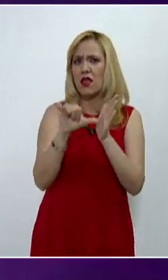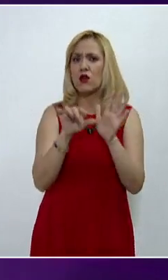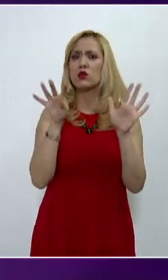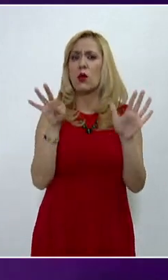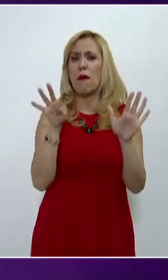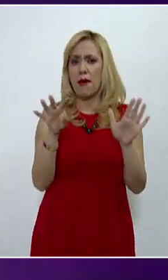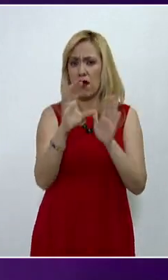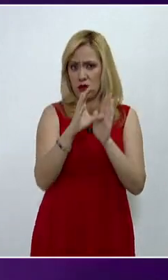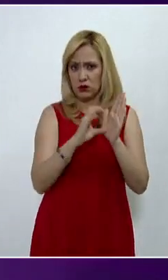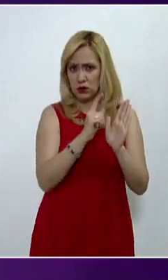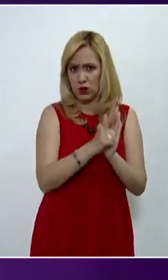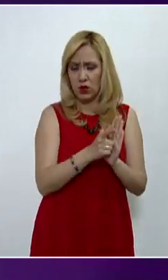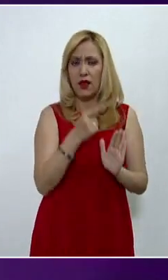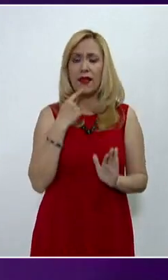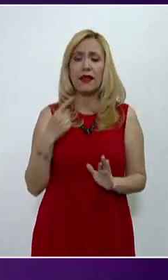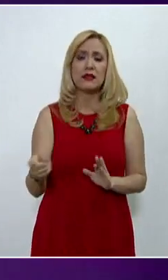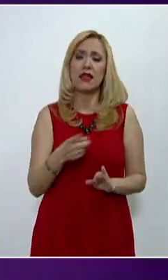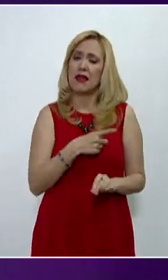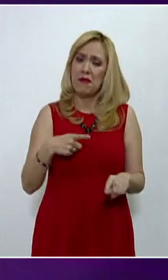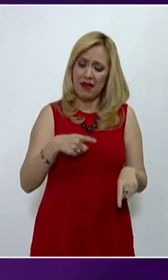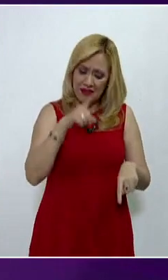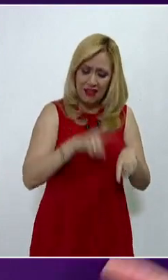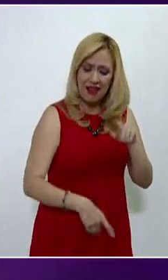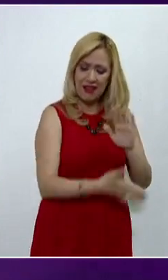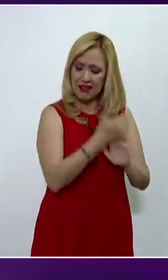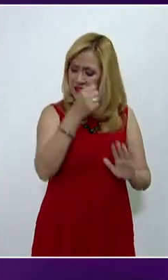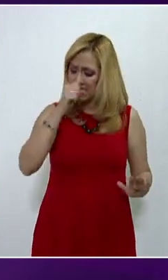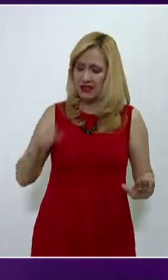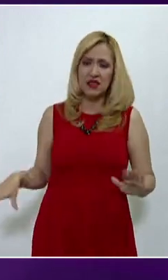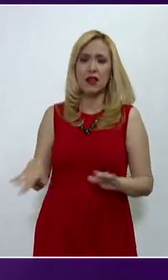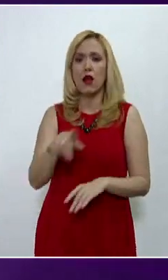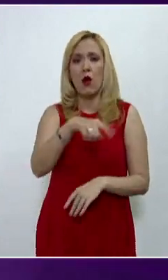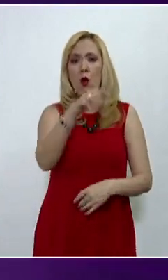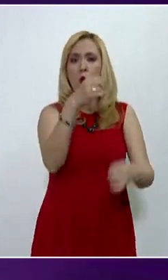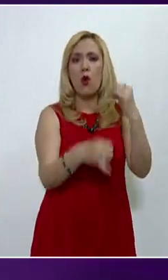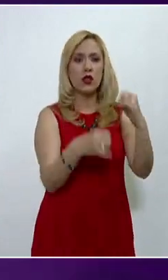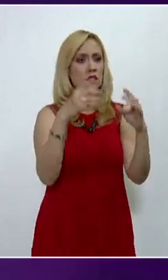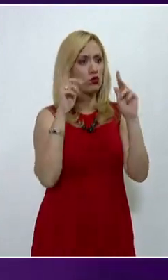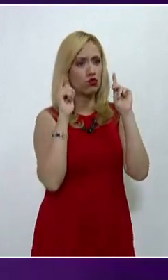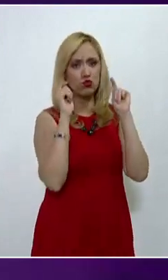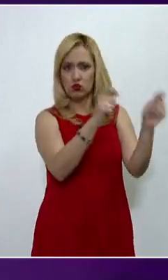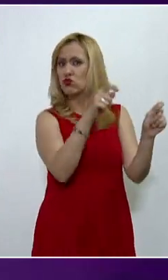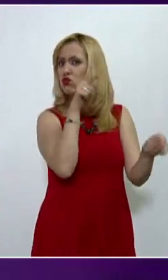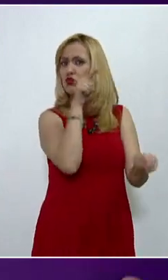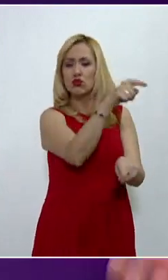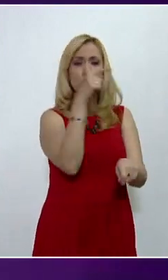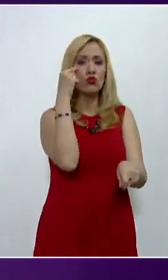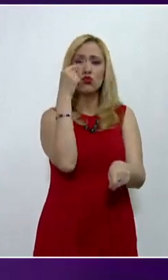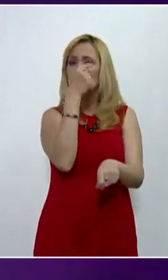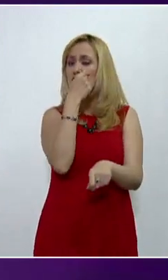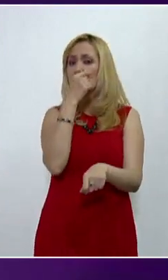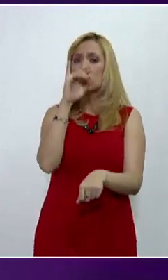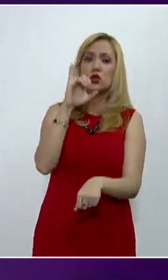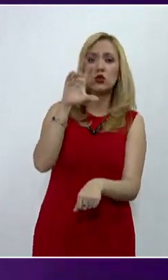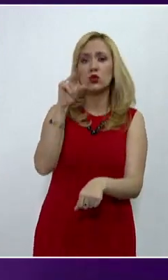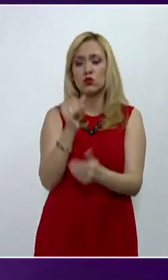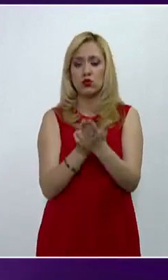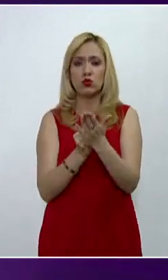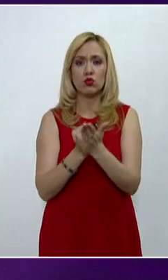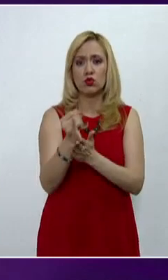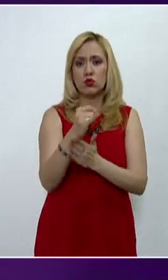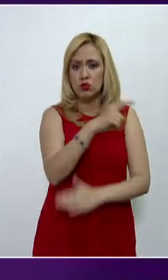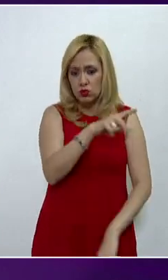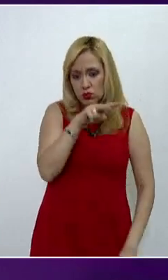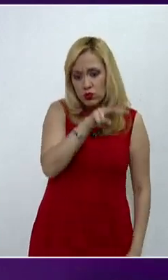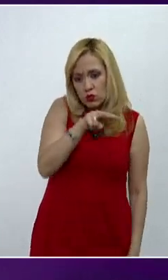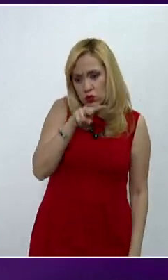19 constitucional, que tendría que quitarse para que dejar a los jueces hacer su trabajo, ¿no? O sea, la idea es que los jueces tienen que determinar la medida cautelar